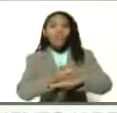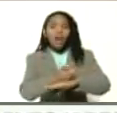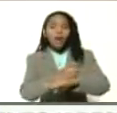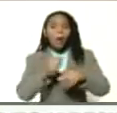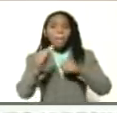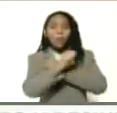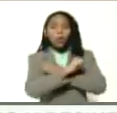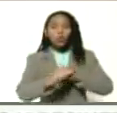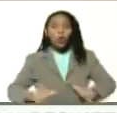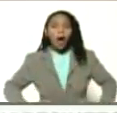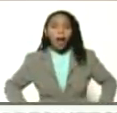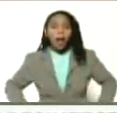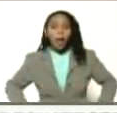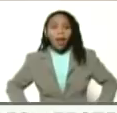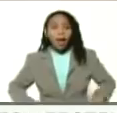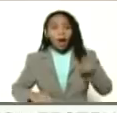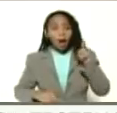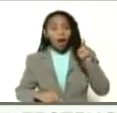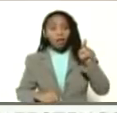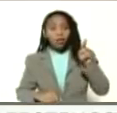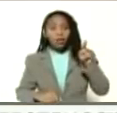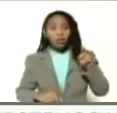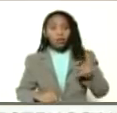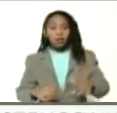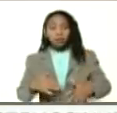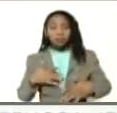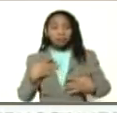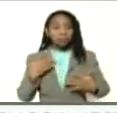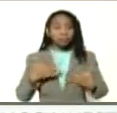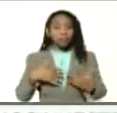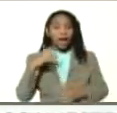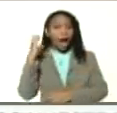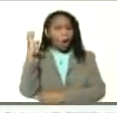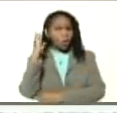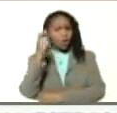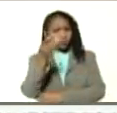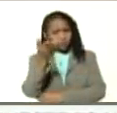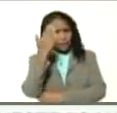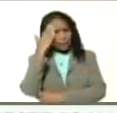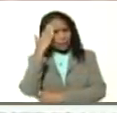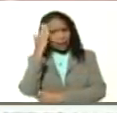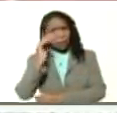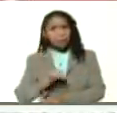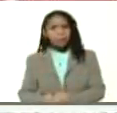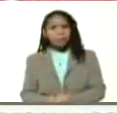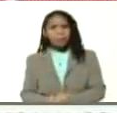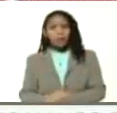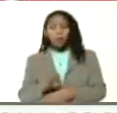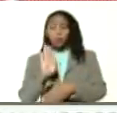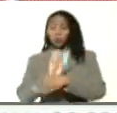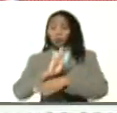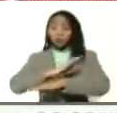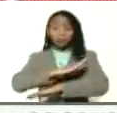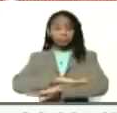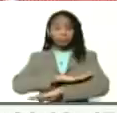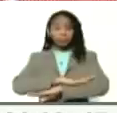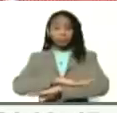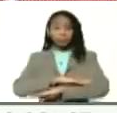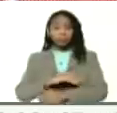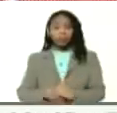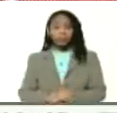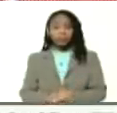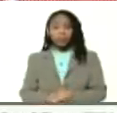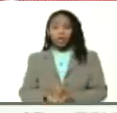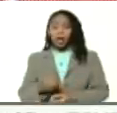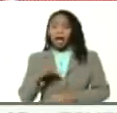Portugal. Ellos se ufanan, la Europa, ustedes saben, culta y civilizada, se ufana